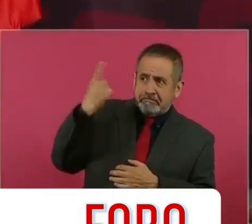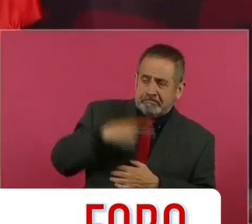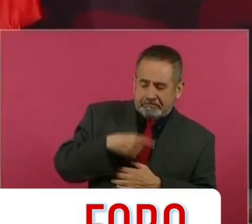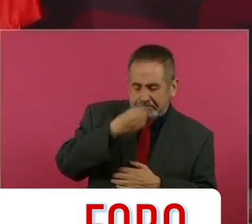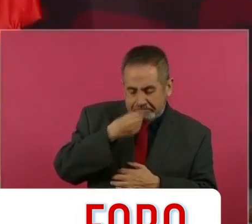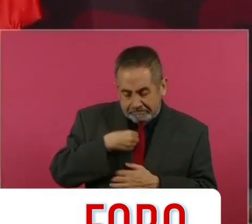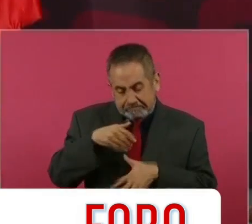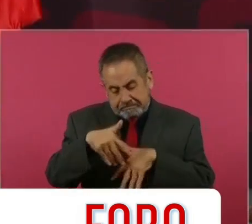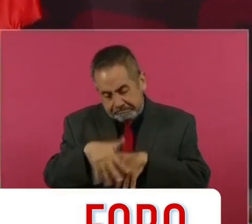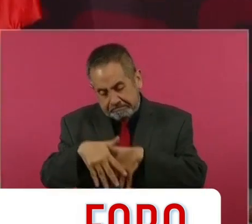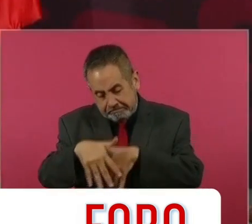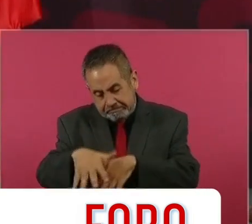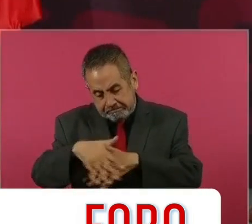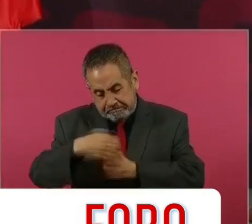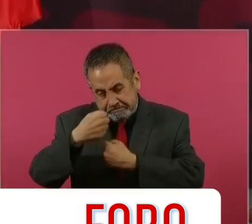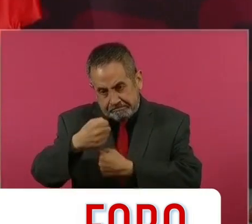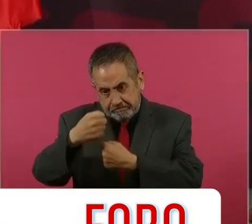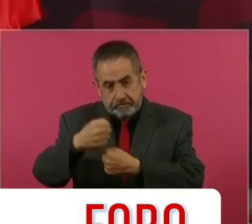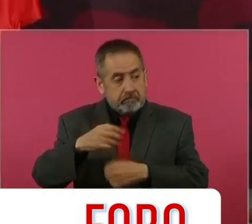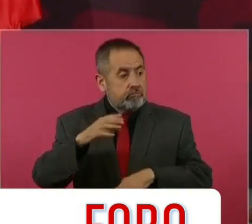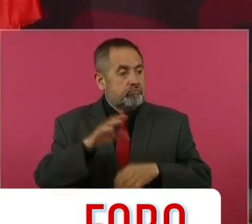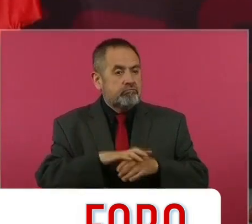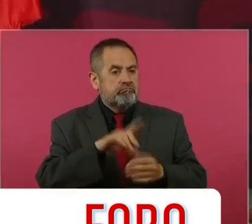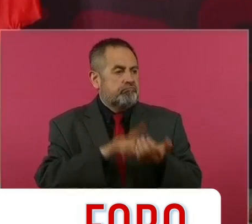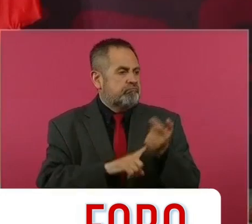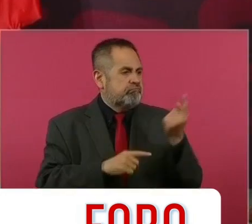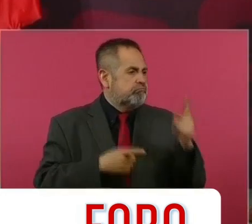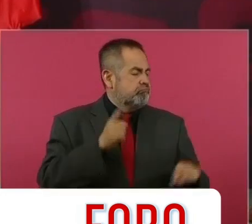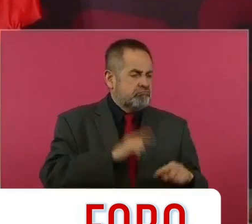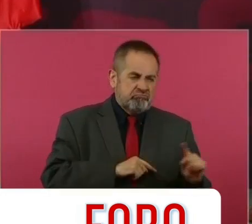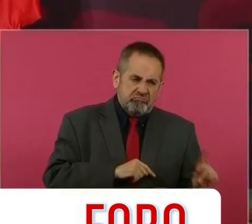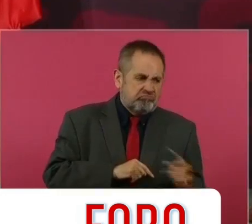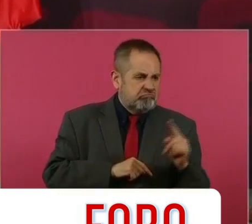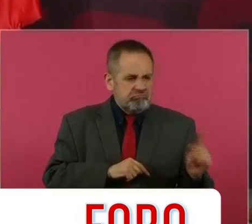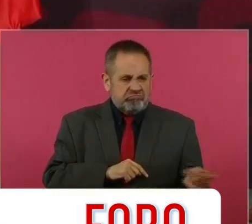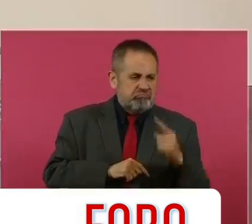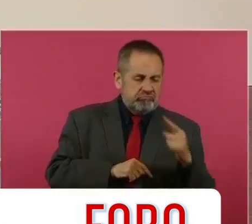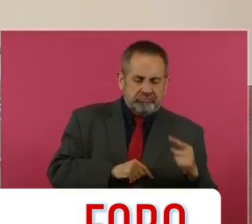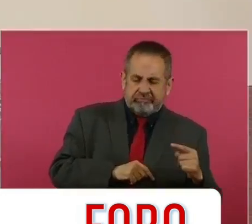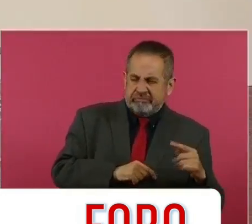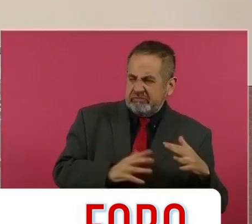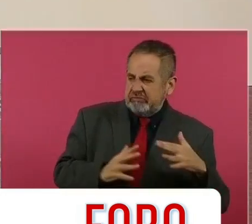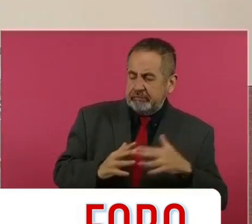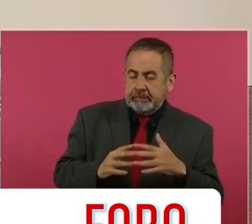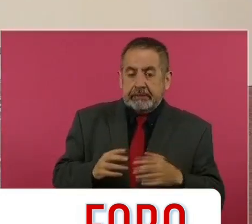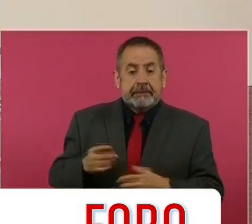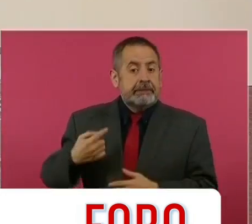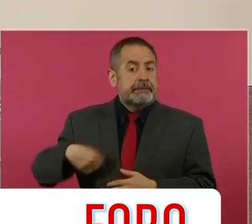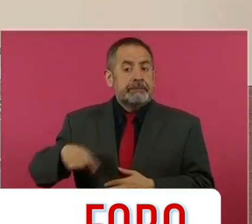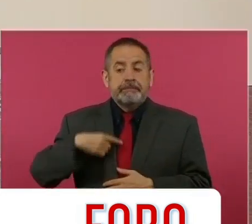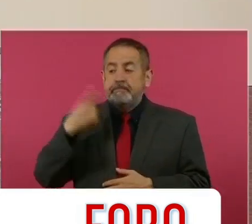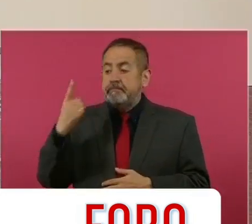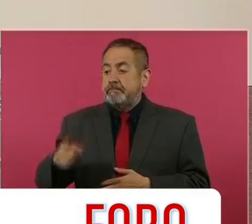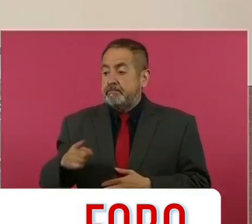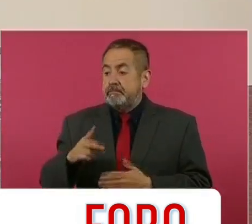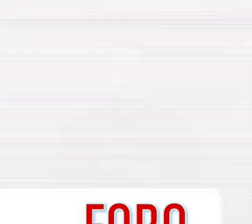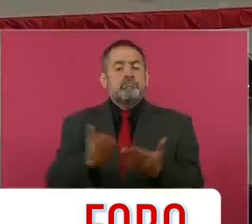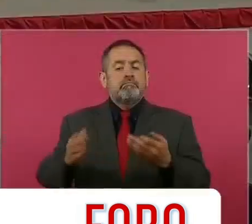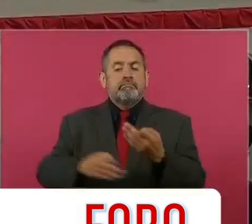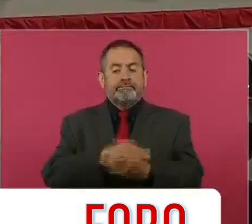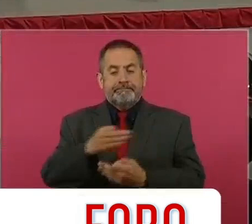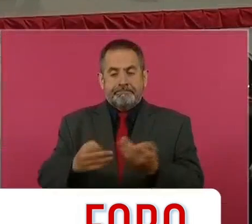las manifestaciones, autoridades estatales y federales privilegiaron el diálogo y se evitó la confrontación.